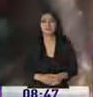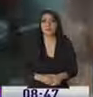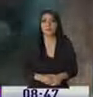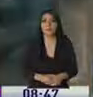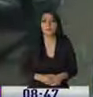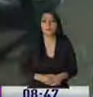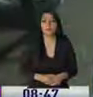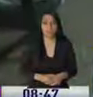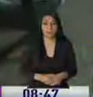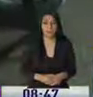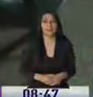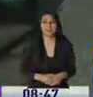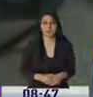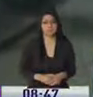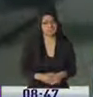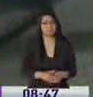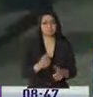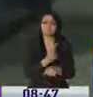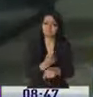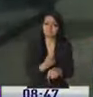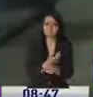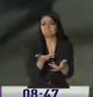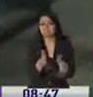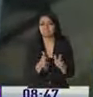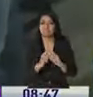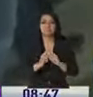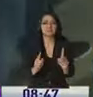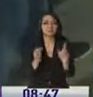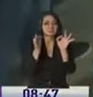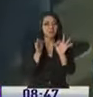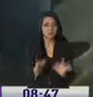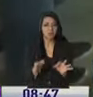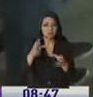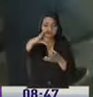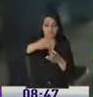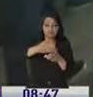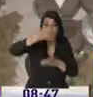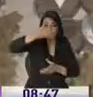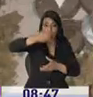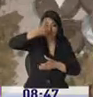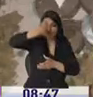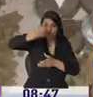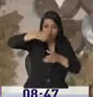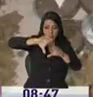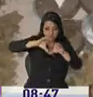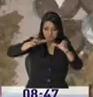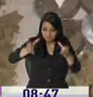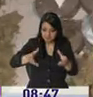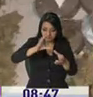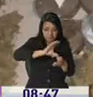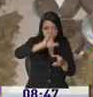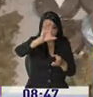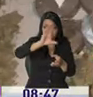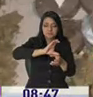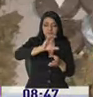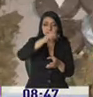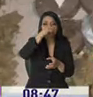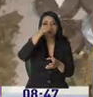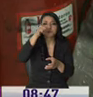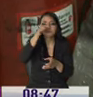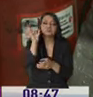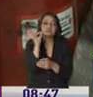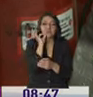El proceso llevó cerca de una hora, pero el golpe fue certero. Al interior de los extintores encontraron envolturas de cocaína y marihuana. El polvo